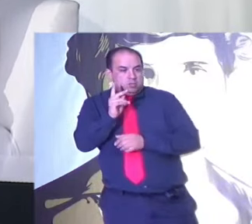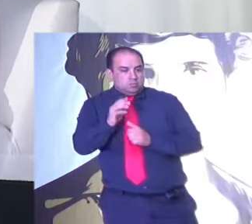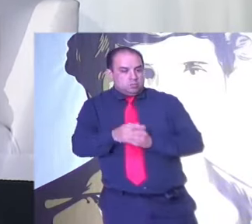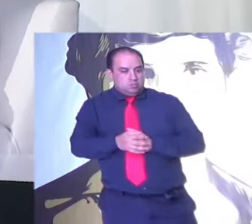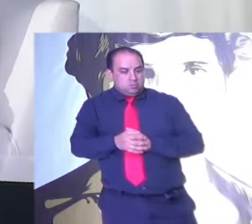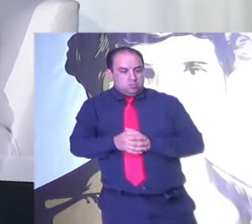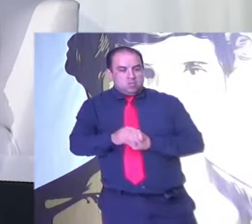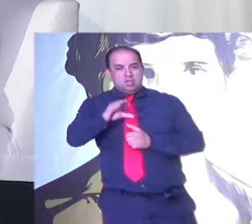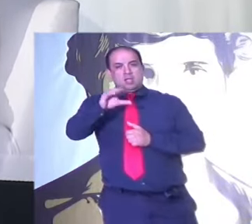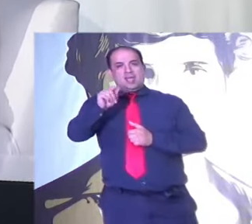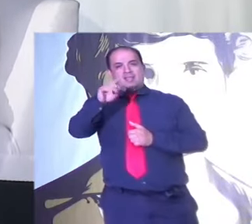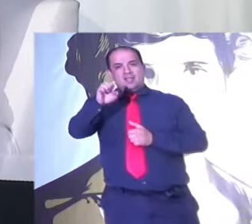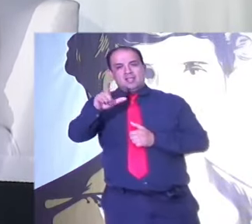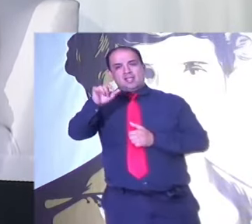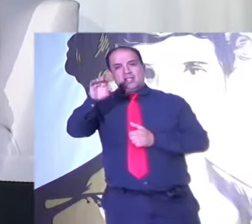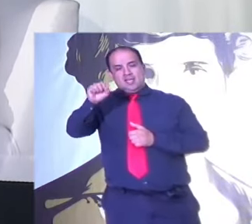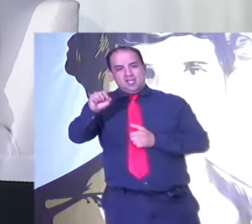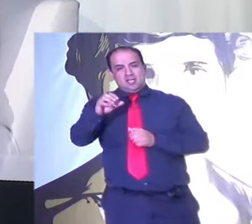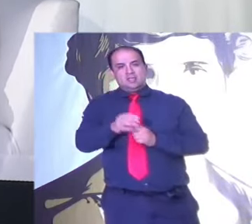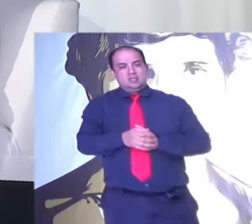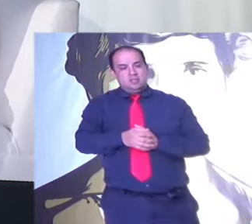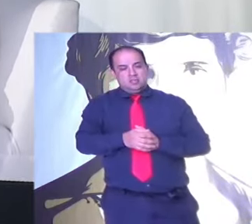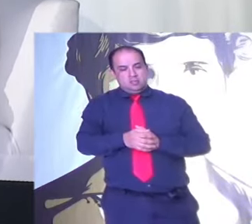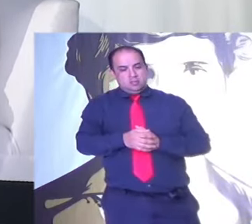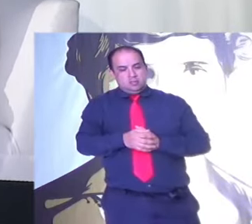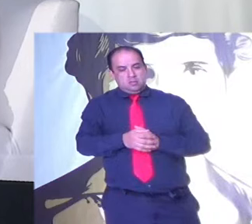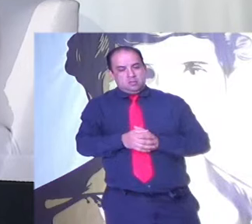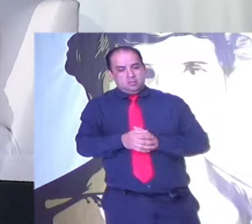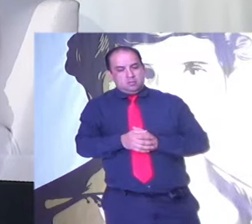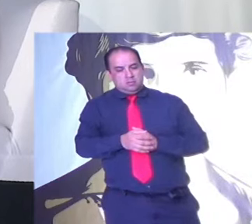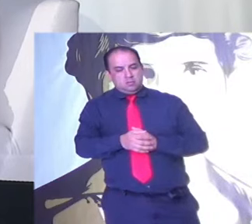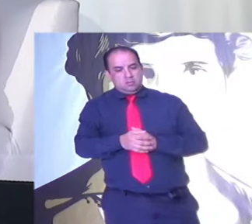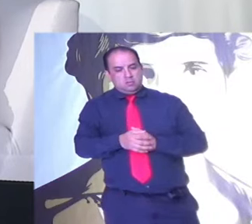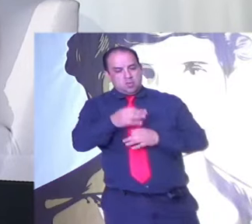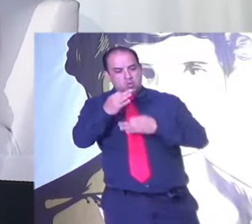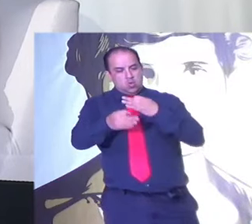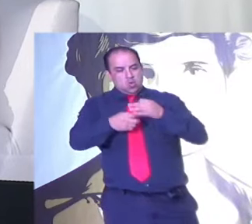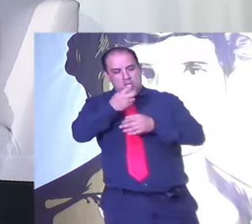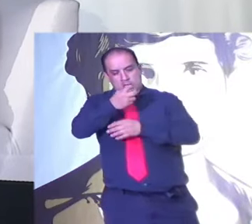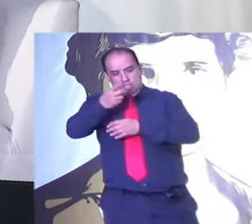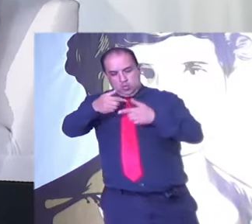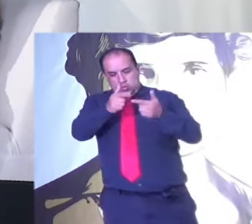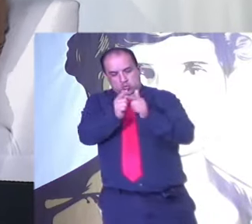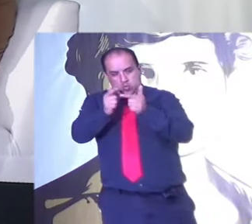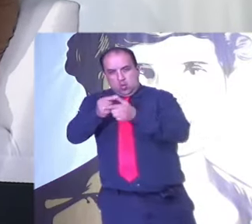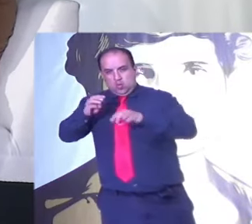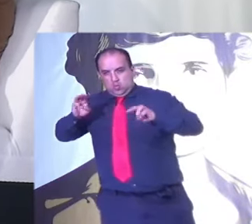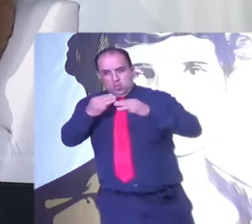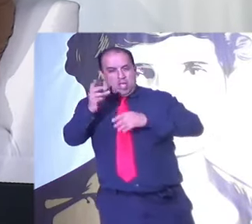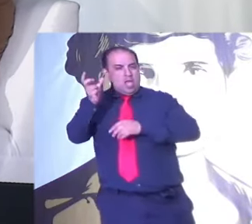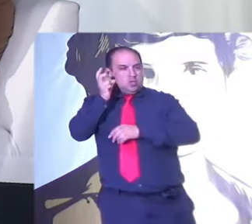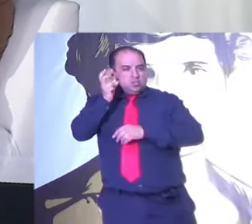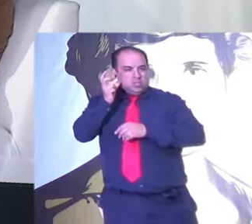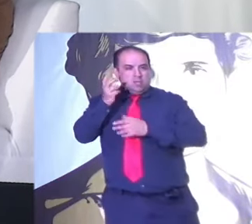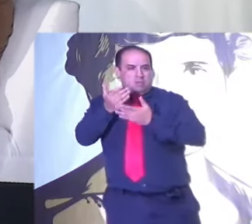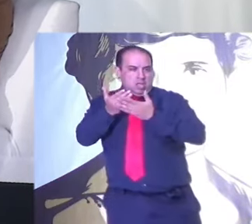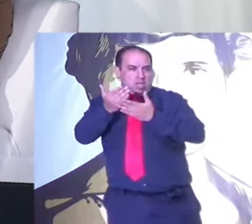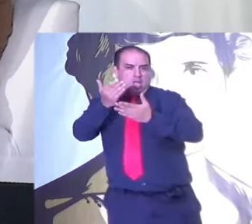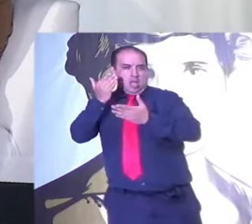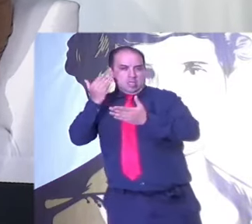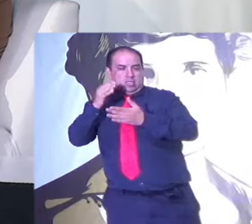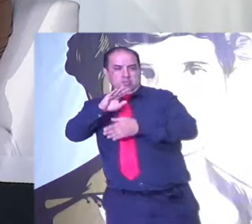Los Cadetes de Linares, ¿no? El Palomo y el Gorrión. Todas esas era lo que se escuchaba, era lo que se escuchaba en mi casa, era la música